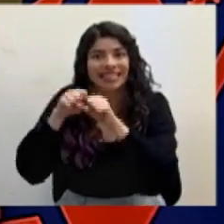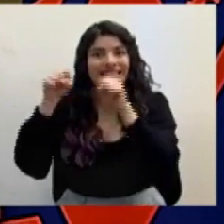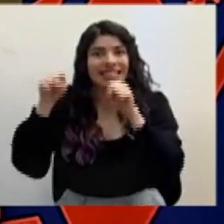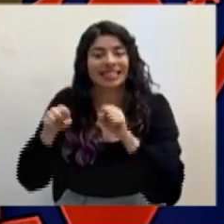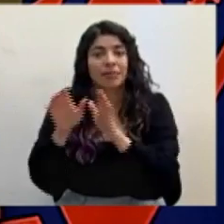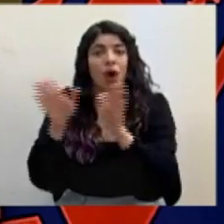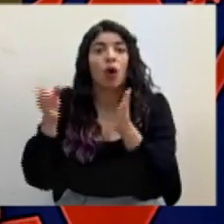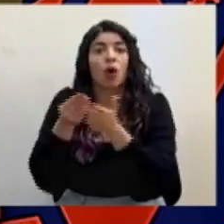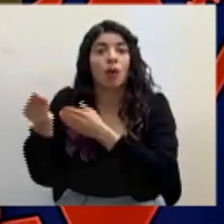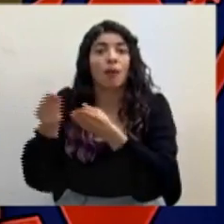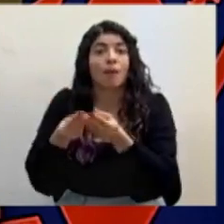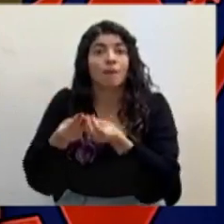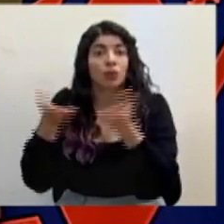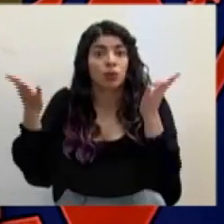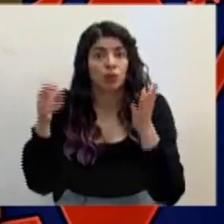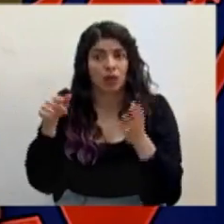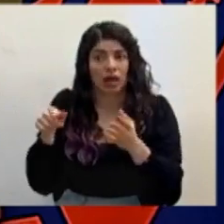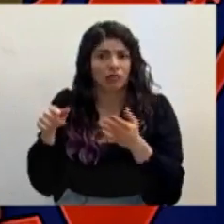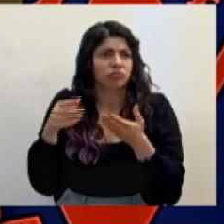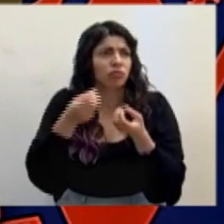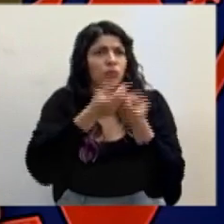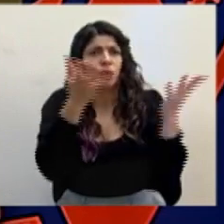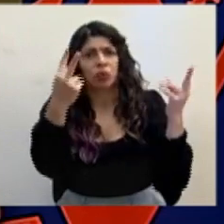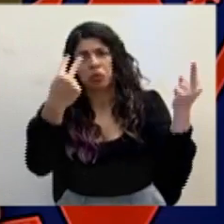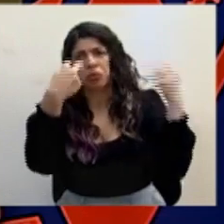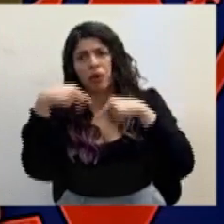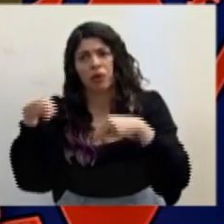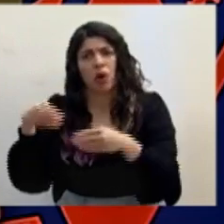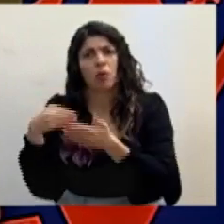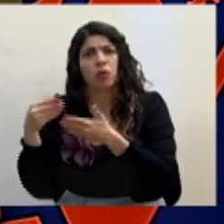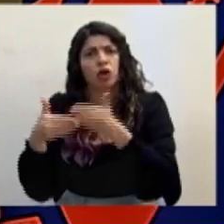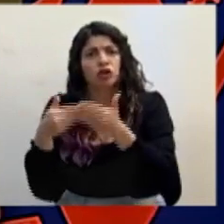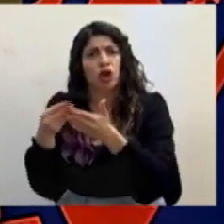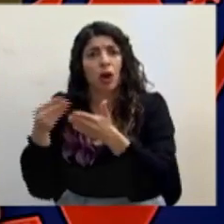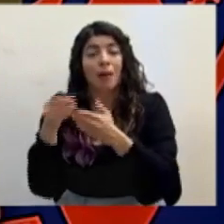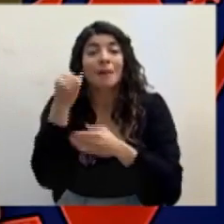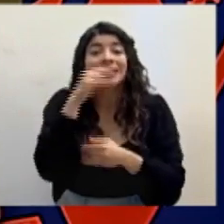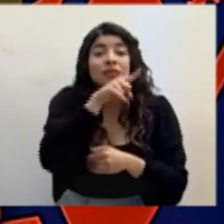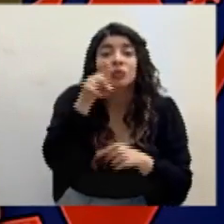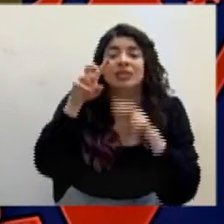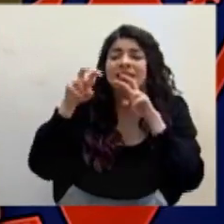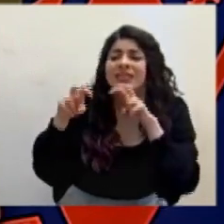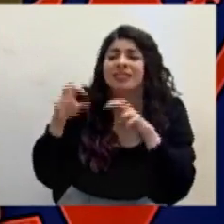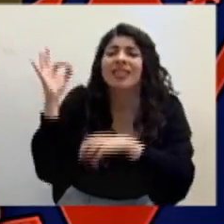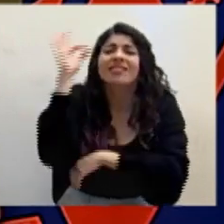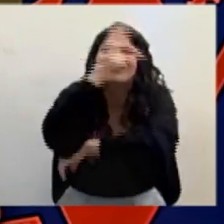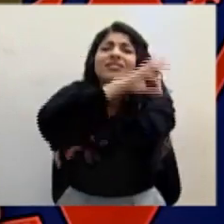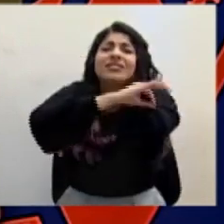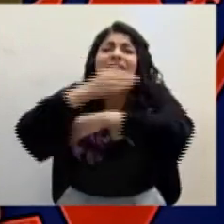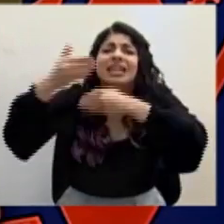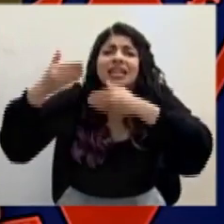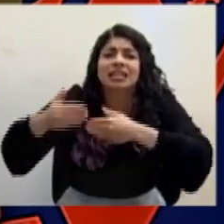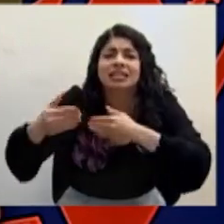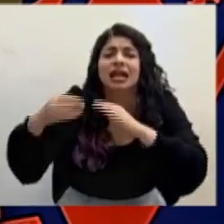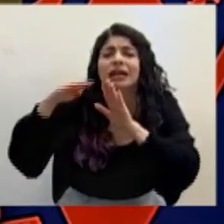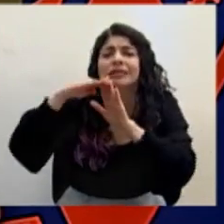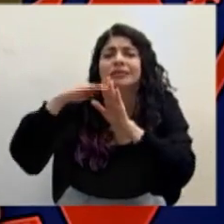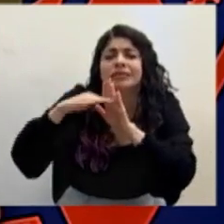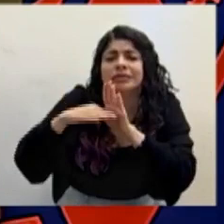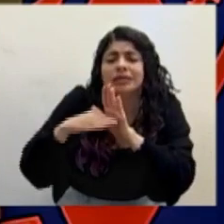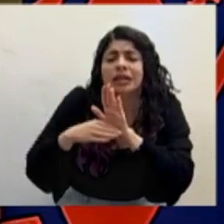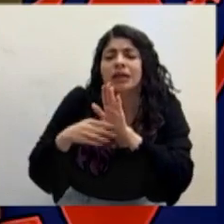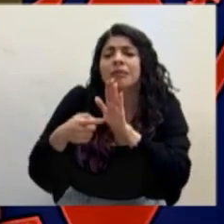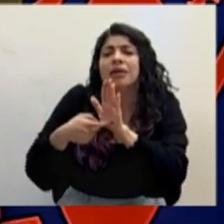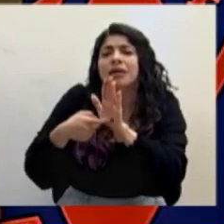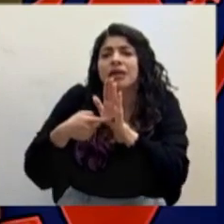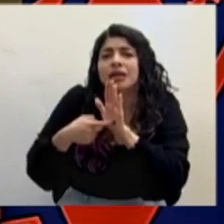Integrado de Compras Públicas, todas están en conocimiento público, pero si ustedes revisan los plazos y revisan los términos y los recursos que se